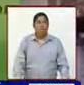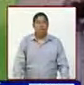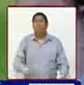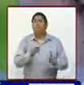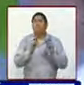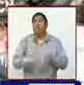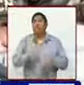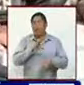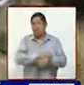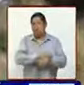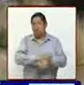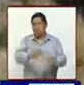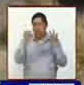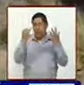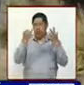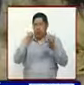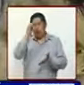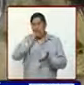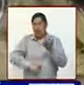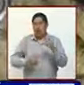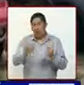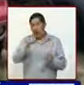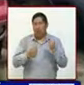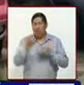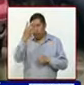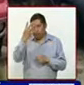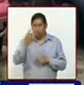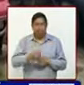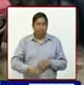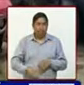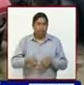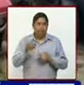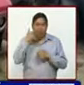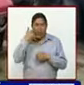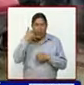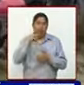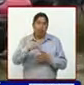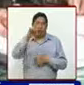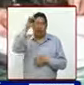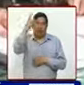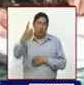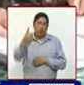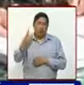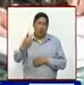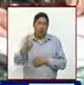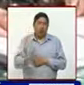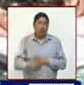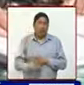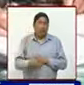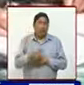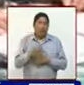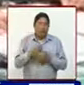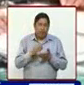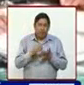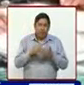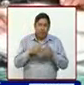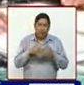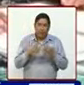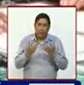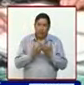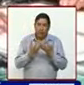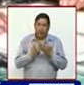Personas aprehendidas, 6. Vehículos secuestrados, 4. Celulares secuestrados, 1. Cloridato de cocaína,